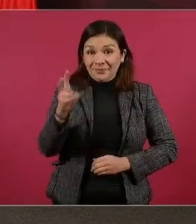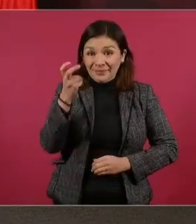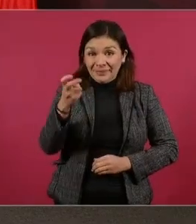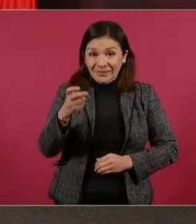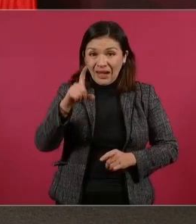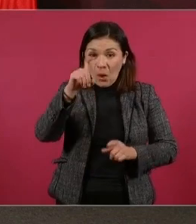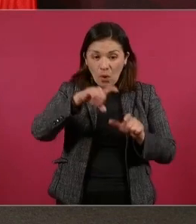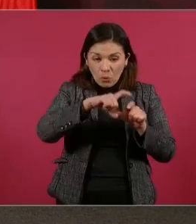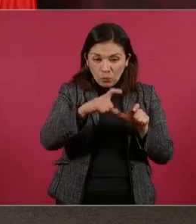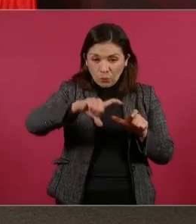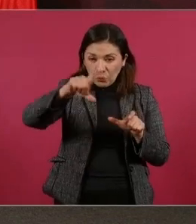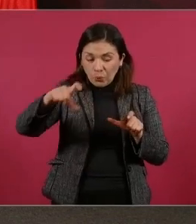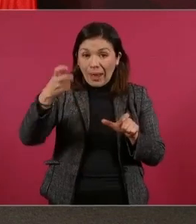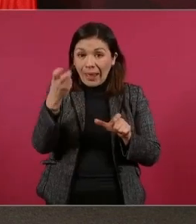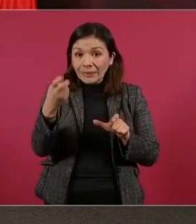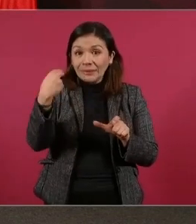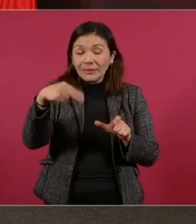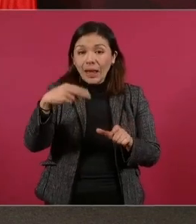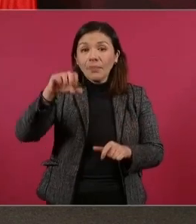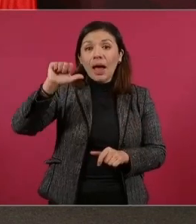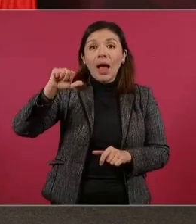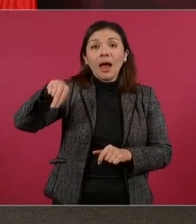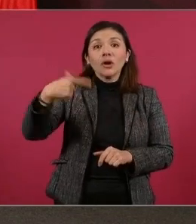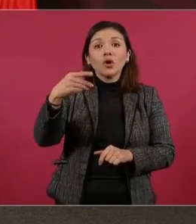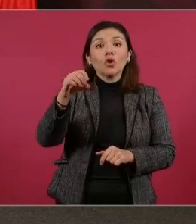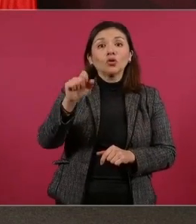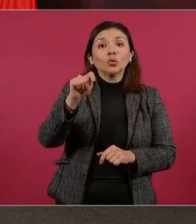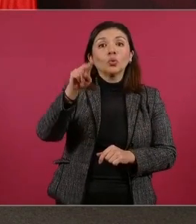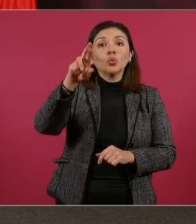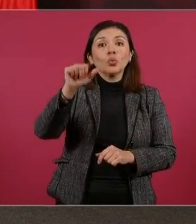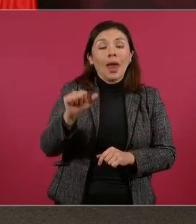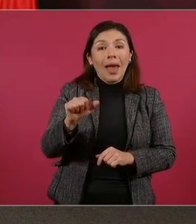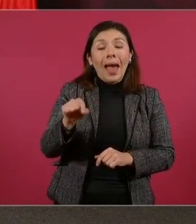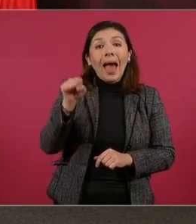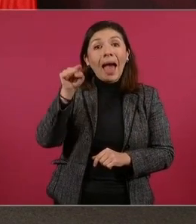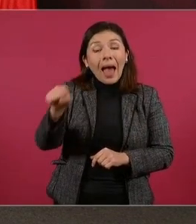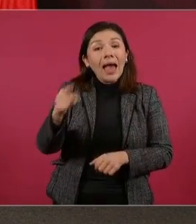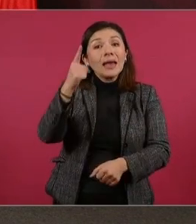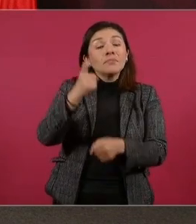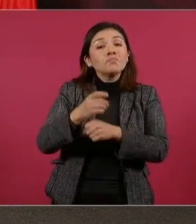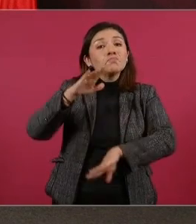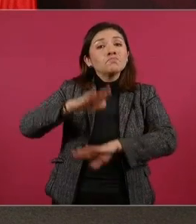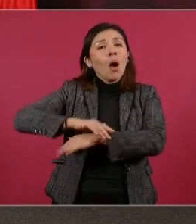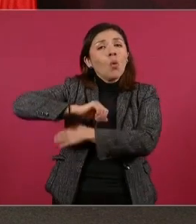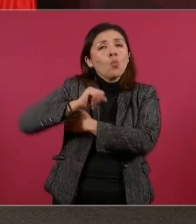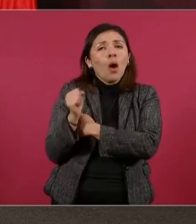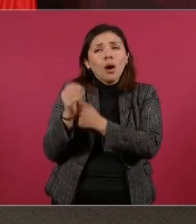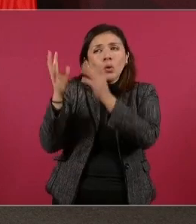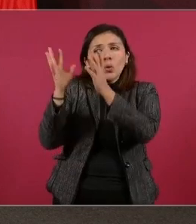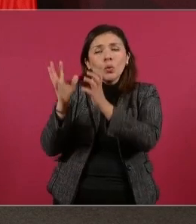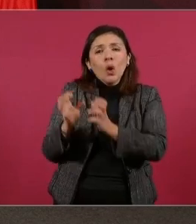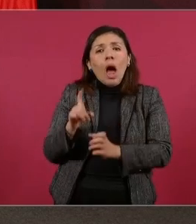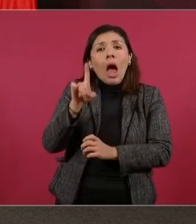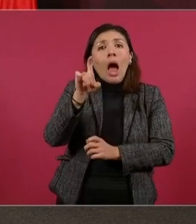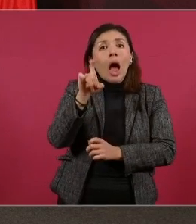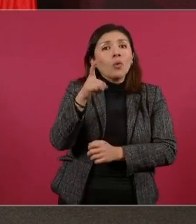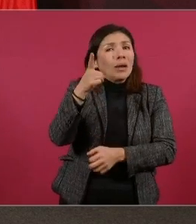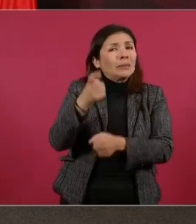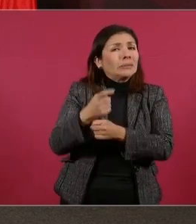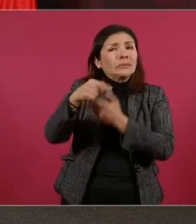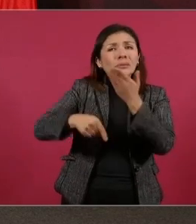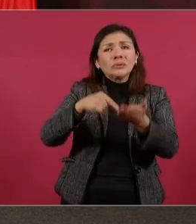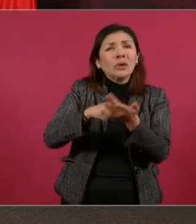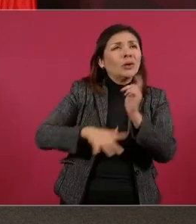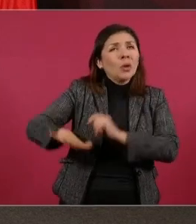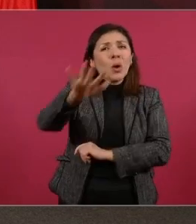embalse de esa presa es el que acumula más agua de todo el